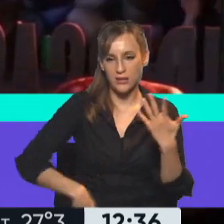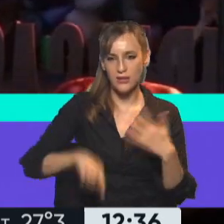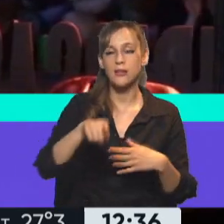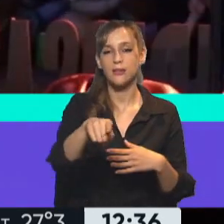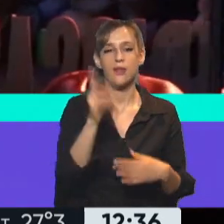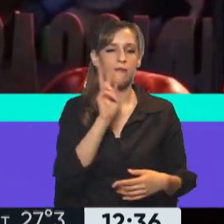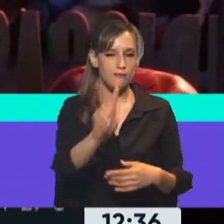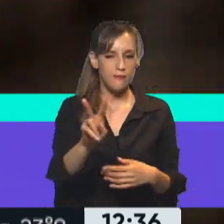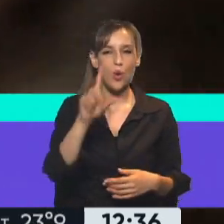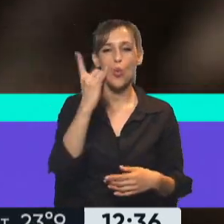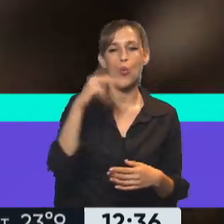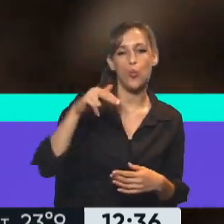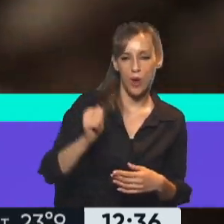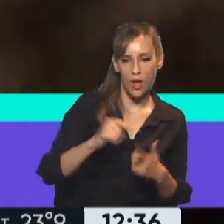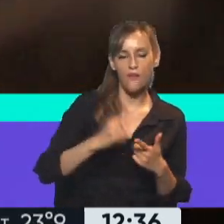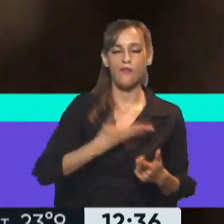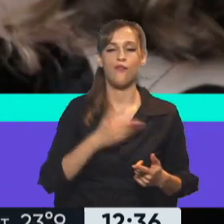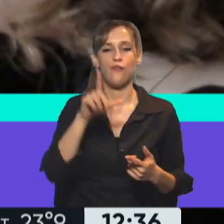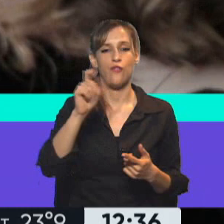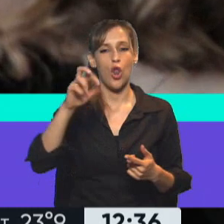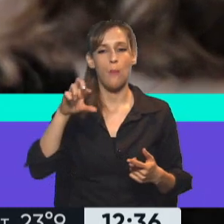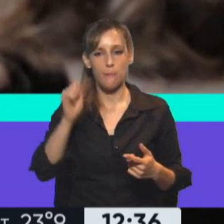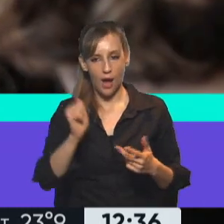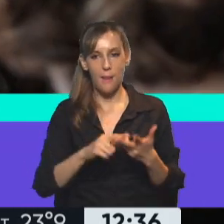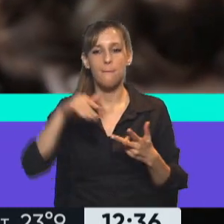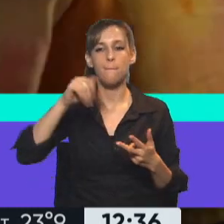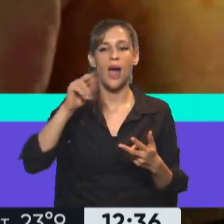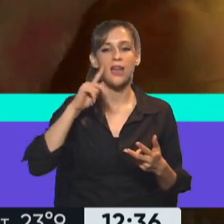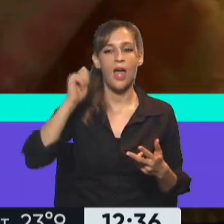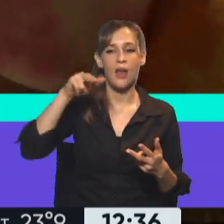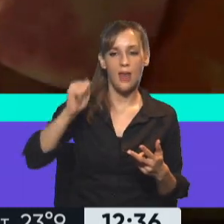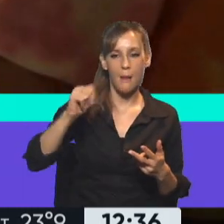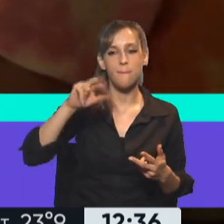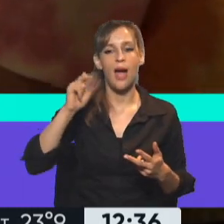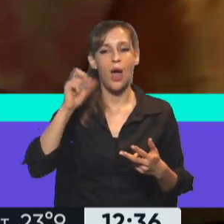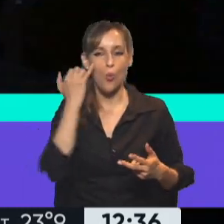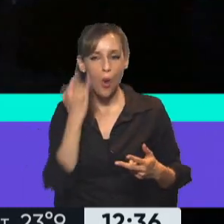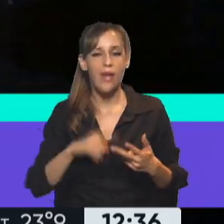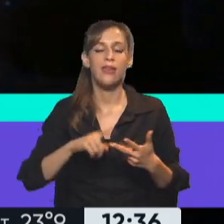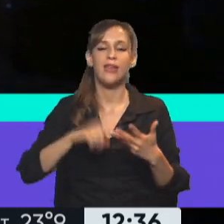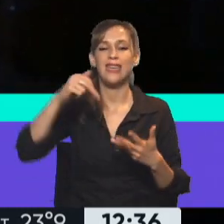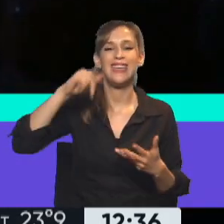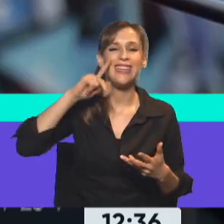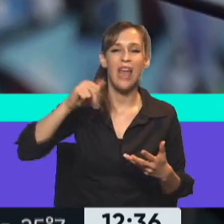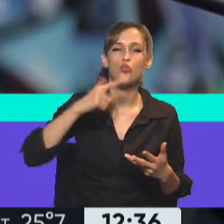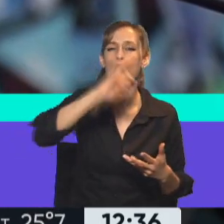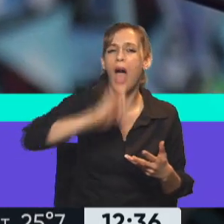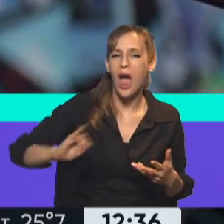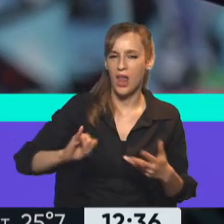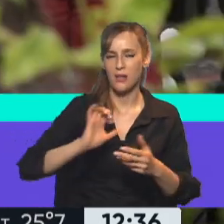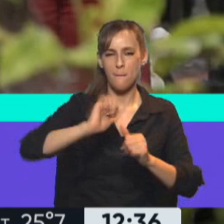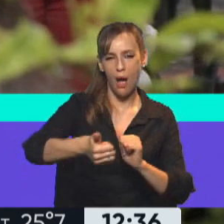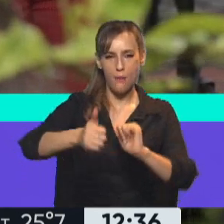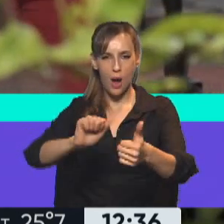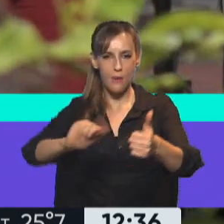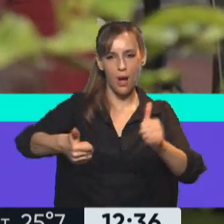Luna Sujatovic, a Flopa, a Mariana Paraguay, a artistas fabulosas, Nina Suárez, muchas de ellas